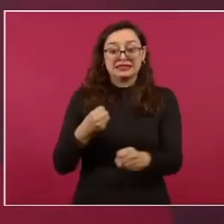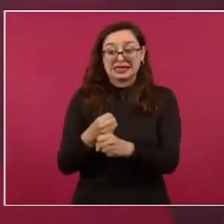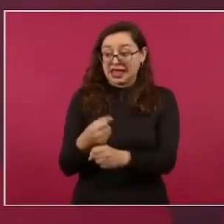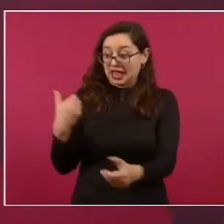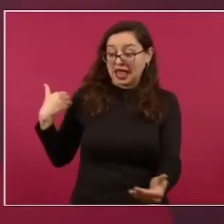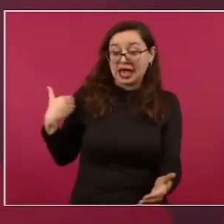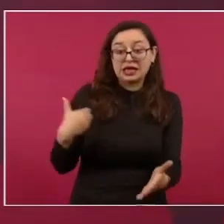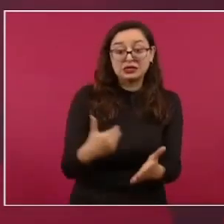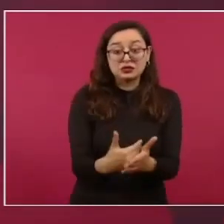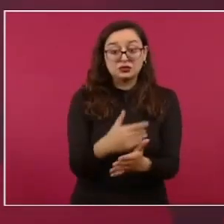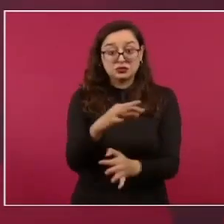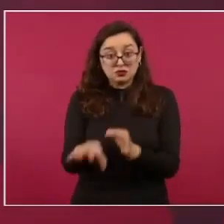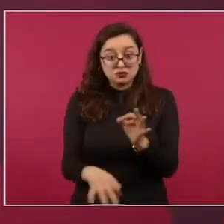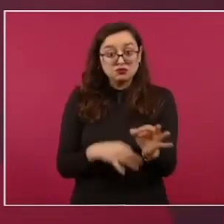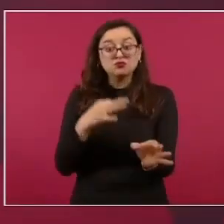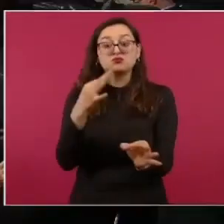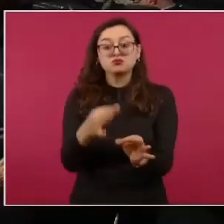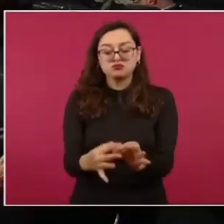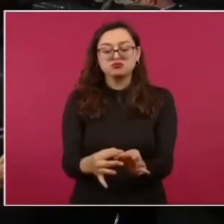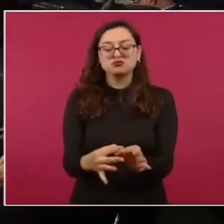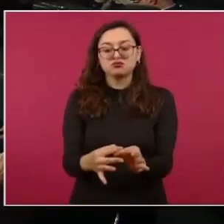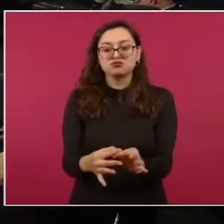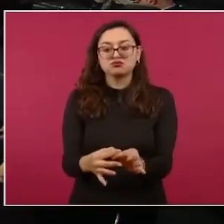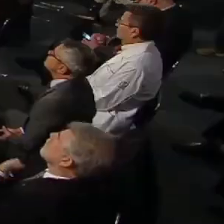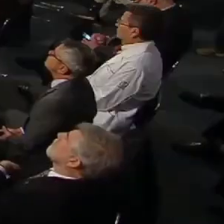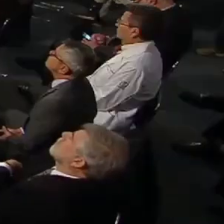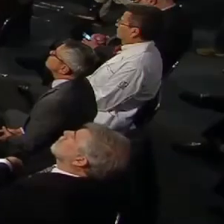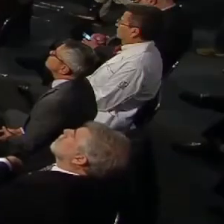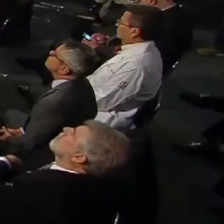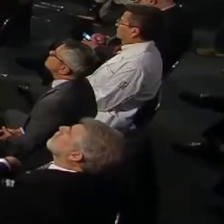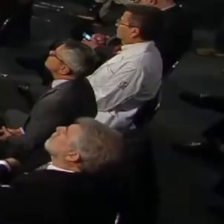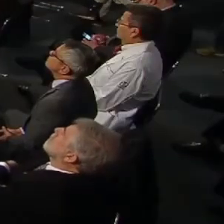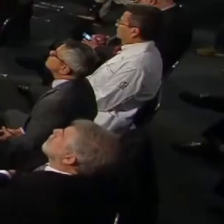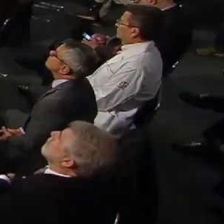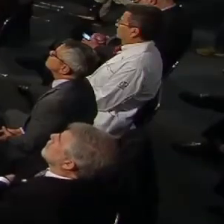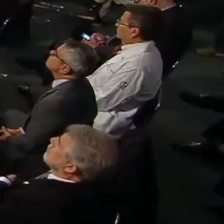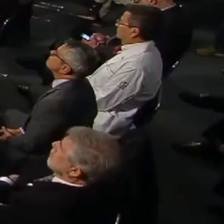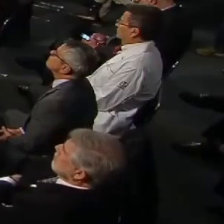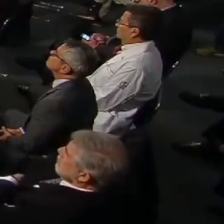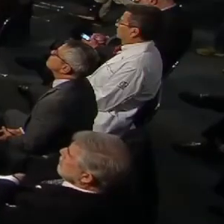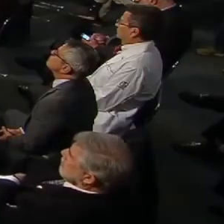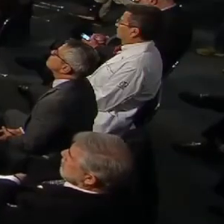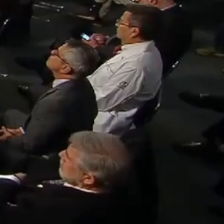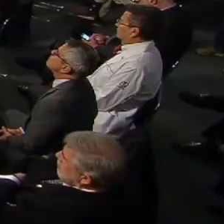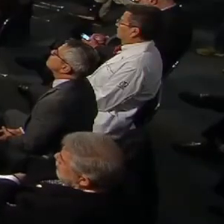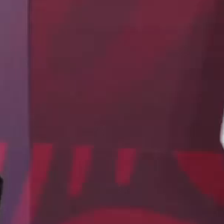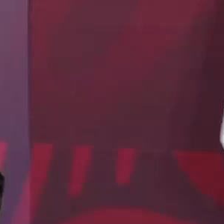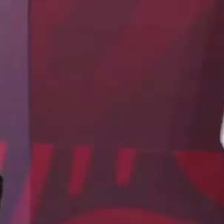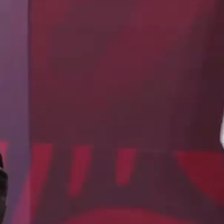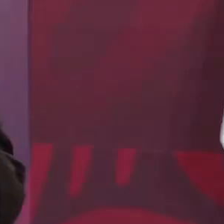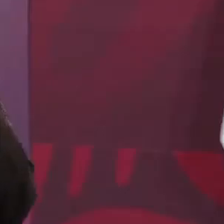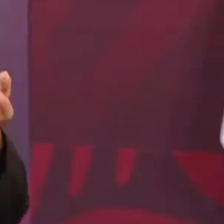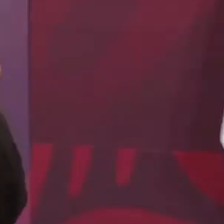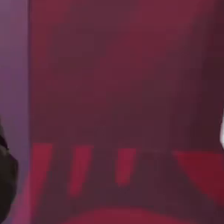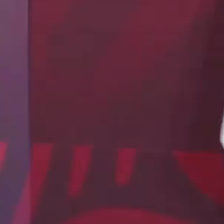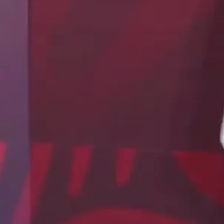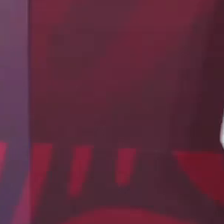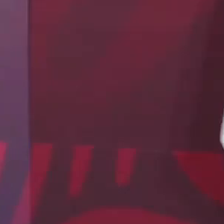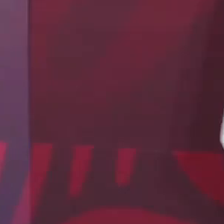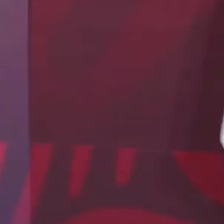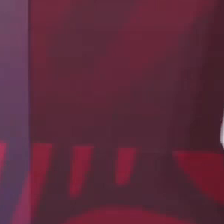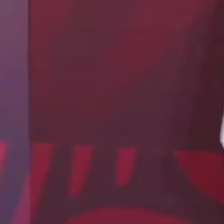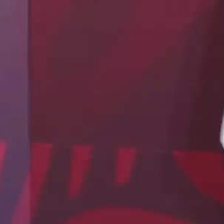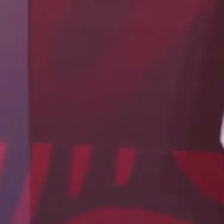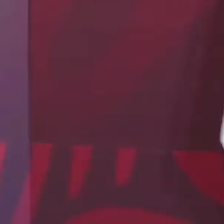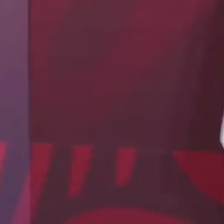de diálogo es un punto, digamos, final y permite un futuro donde